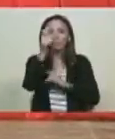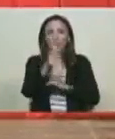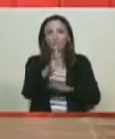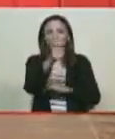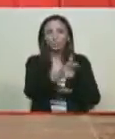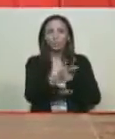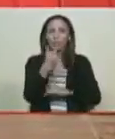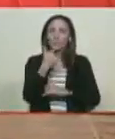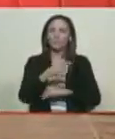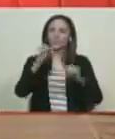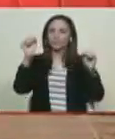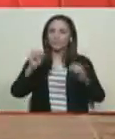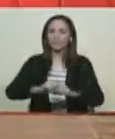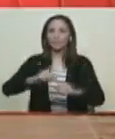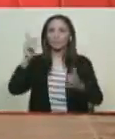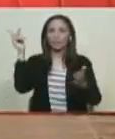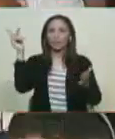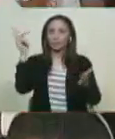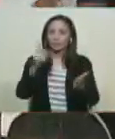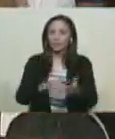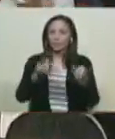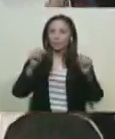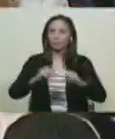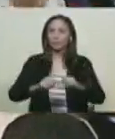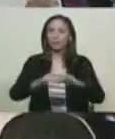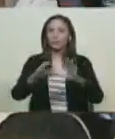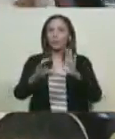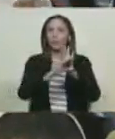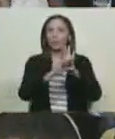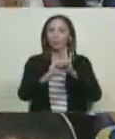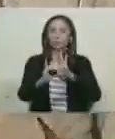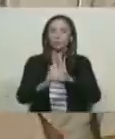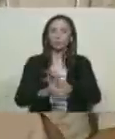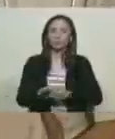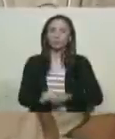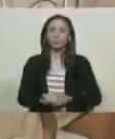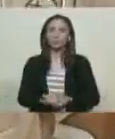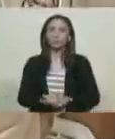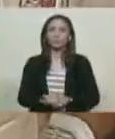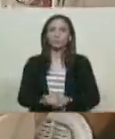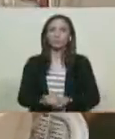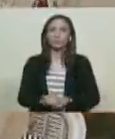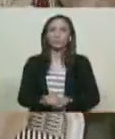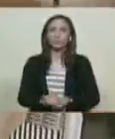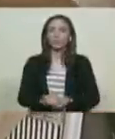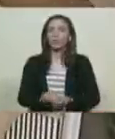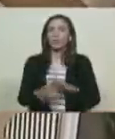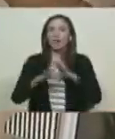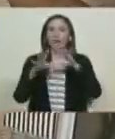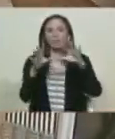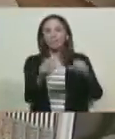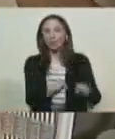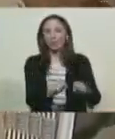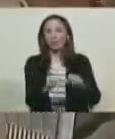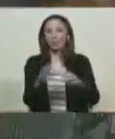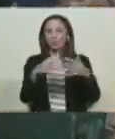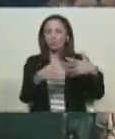decir presente, presente, siempre consecuente. ¡Abajo el imperialismo!, dijo el pueblo.